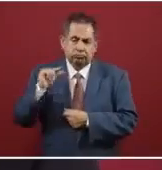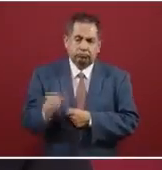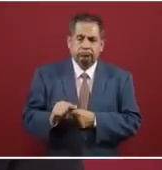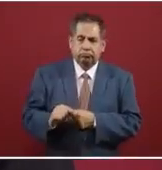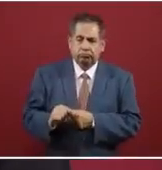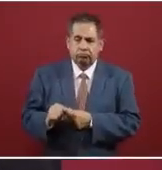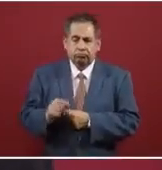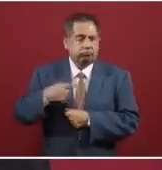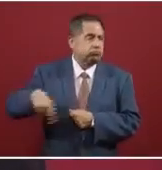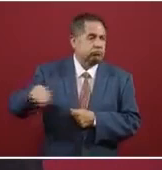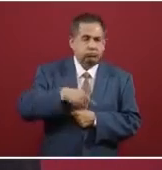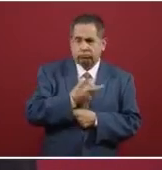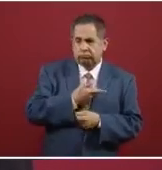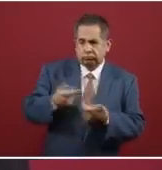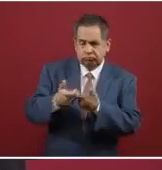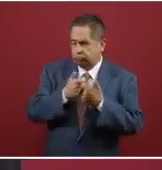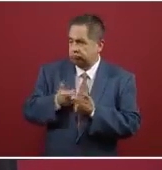el gobierno al pueblo,